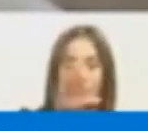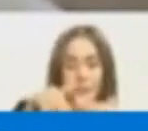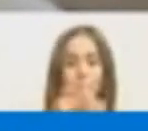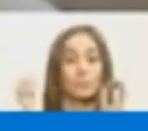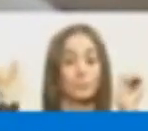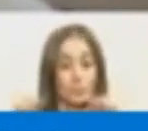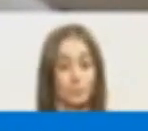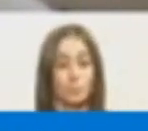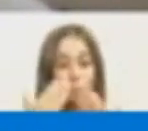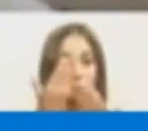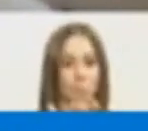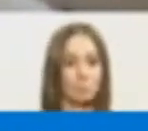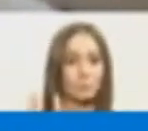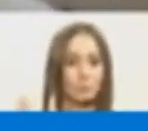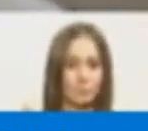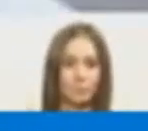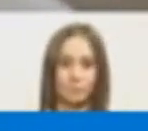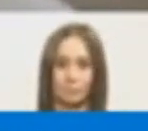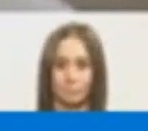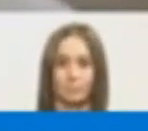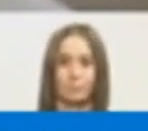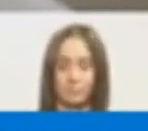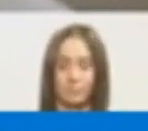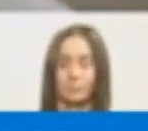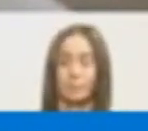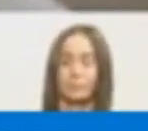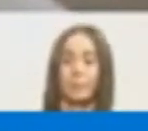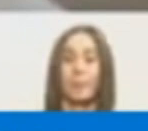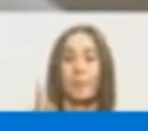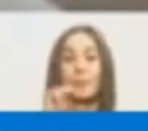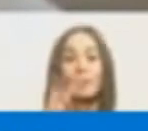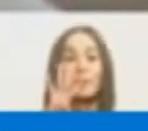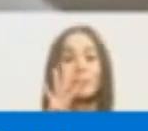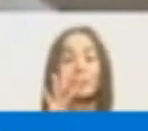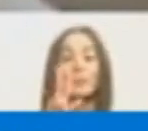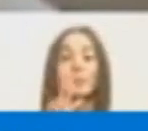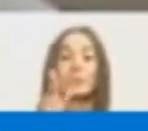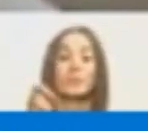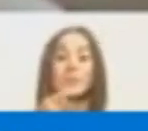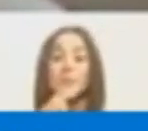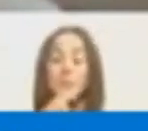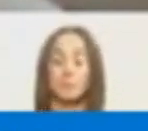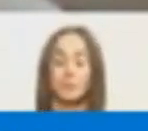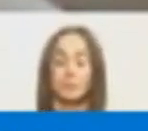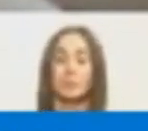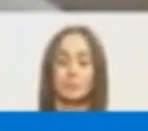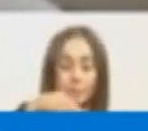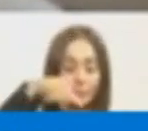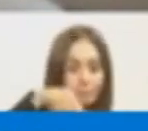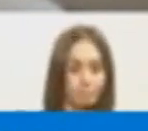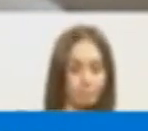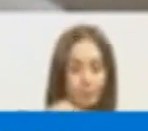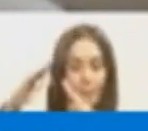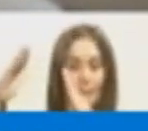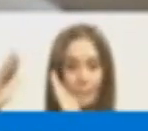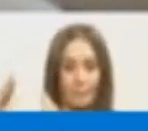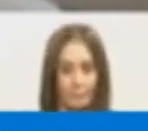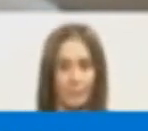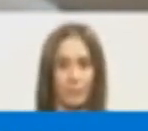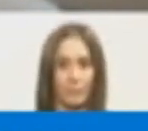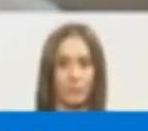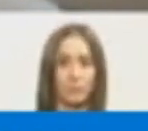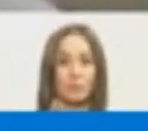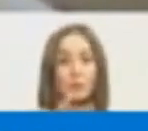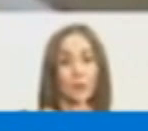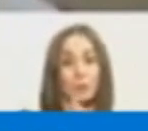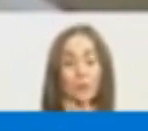pueda llegar a sus hogares. Los días 24 y 31 de diciembre, el horario del toque de queda será a partir de